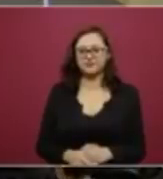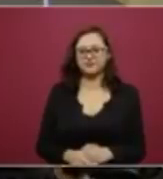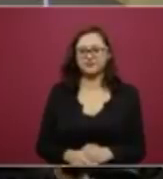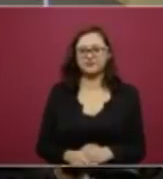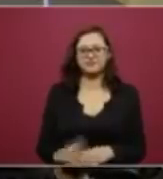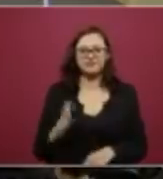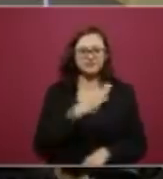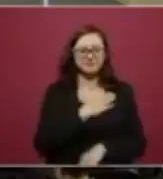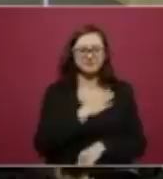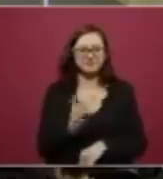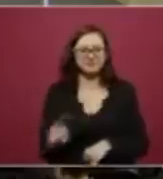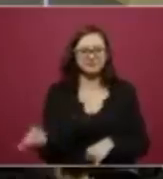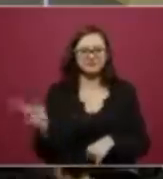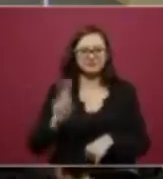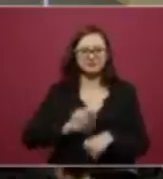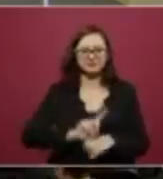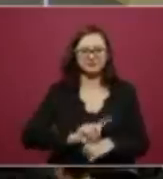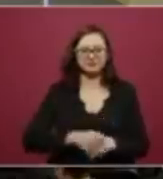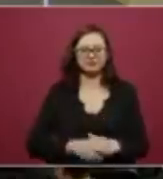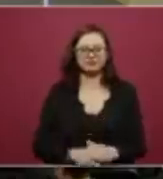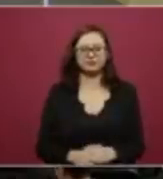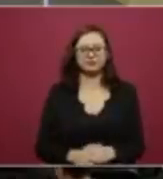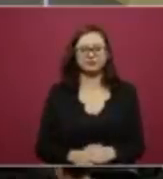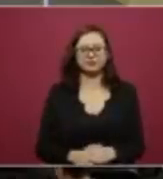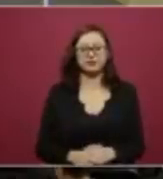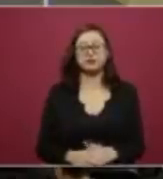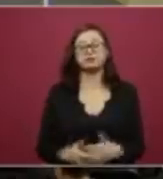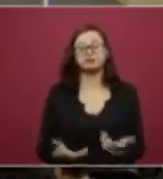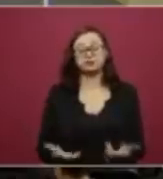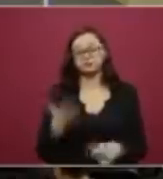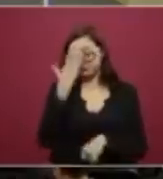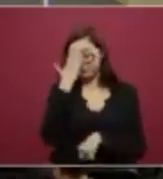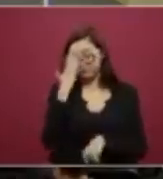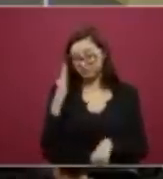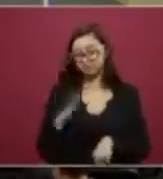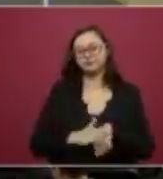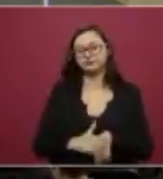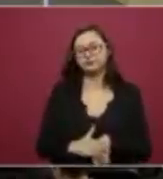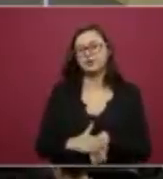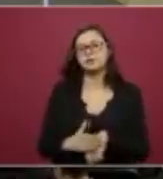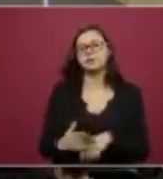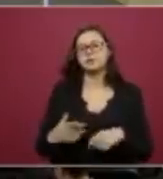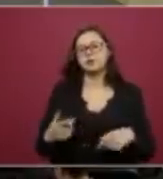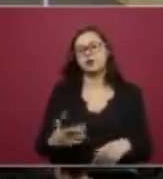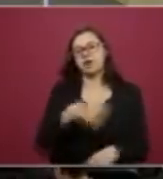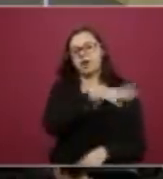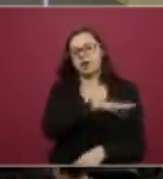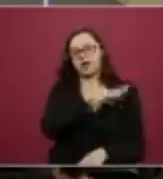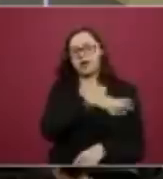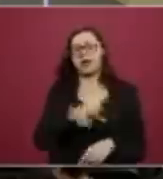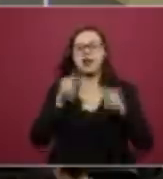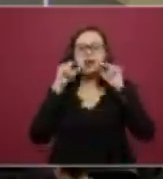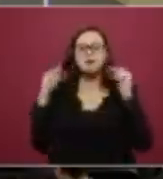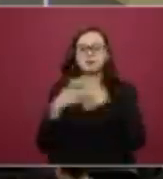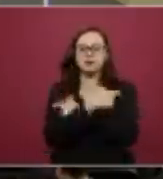Buenos días. Es el centenario luctuoso del general Emiliano Zapata,